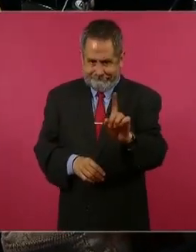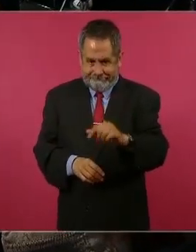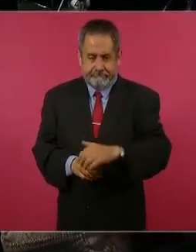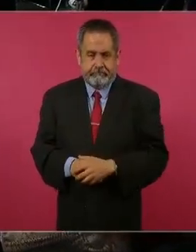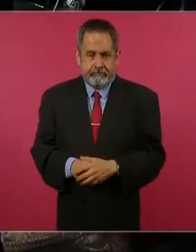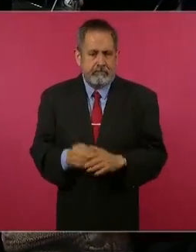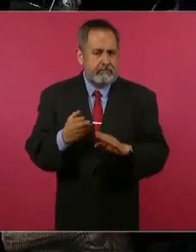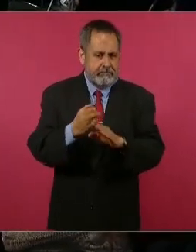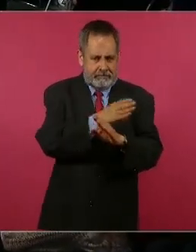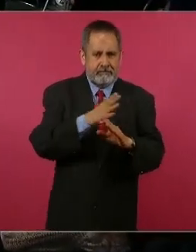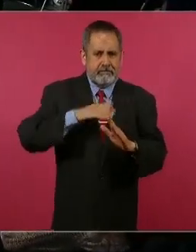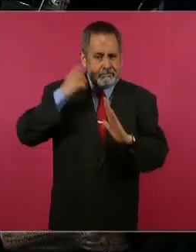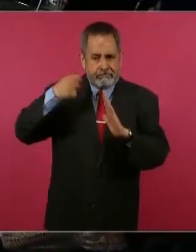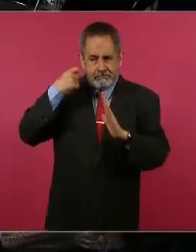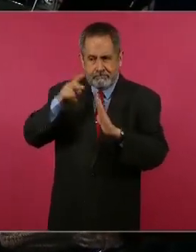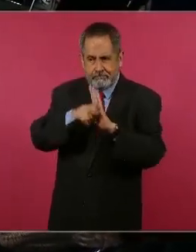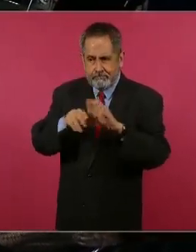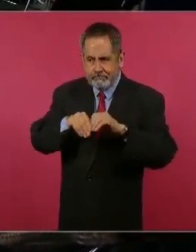otros videos.